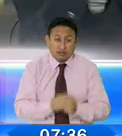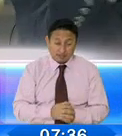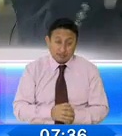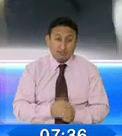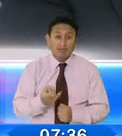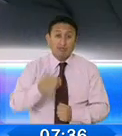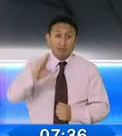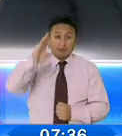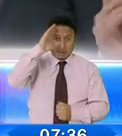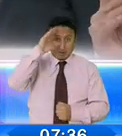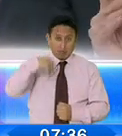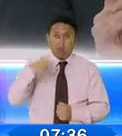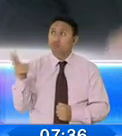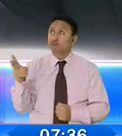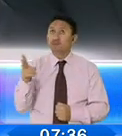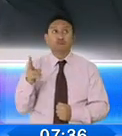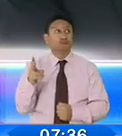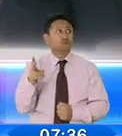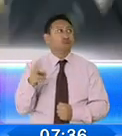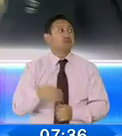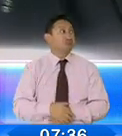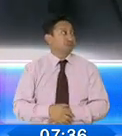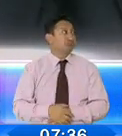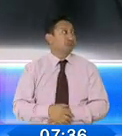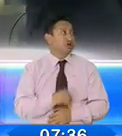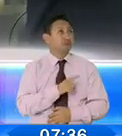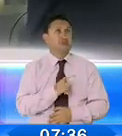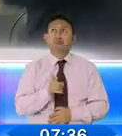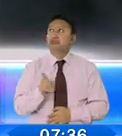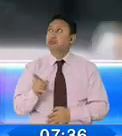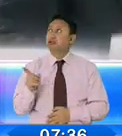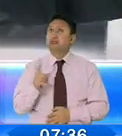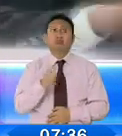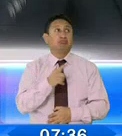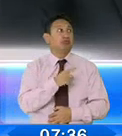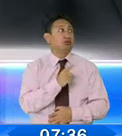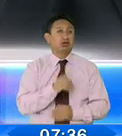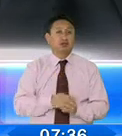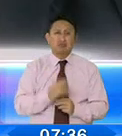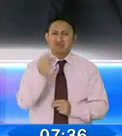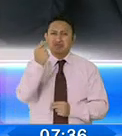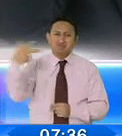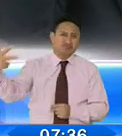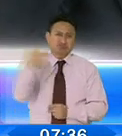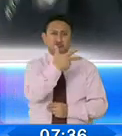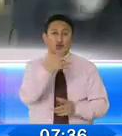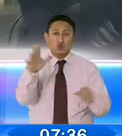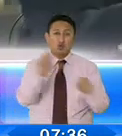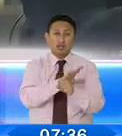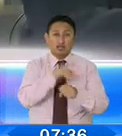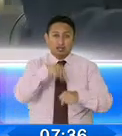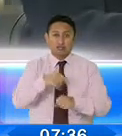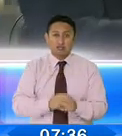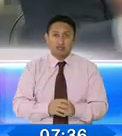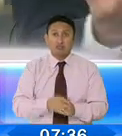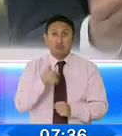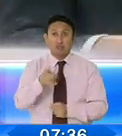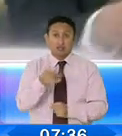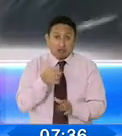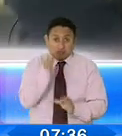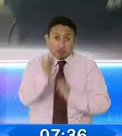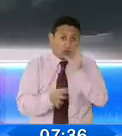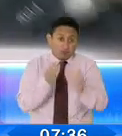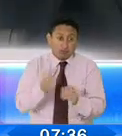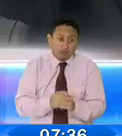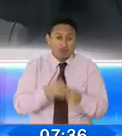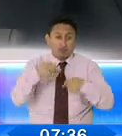de control lo miran. Y el bus pasa a exceso de velocidad y lleno de gente. Y ese es un foco de contagio. Lo hemos